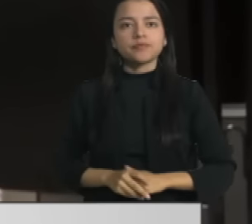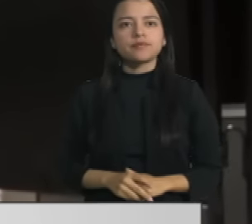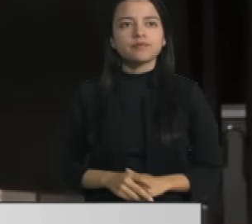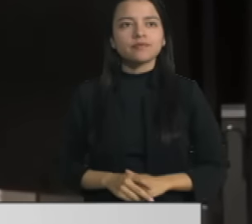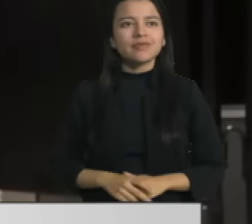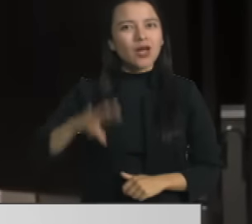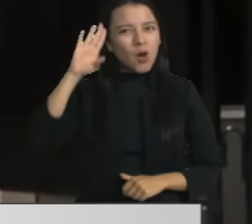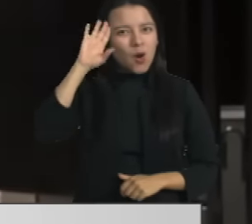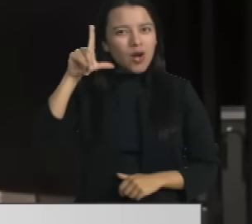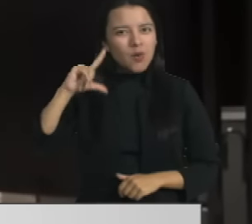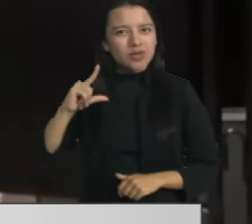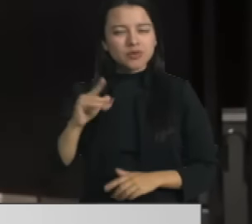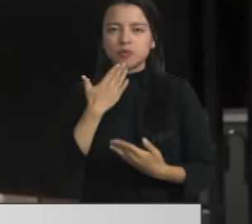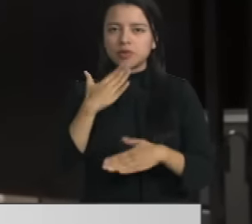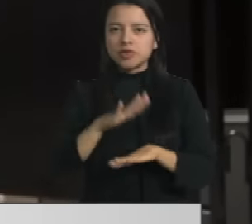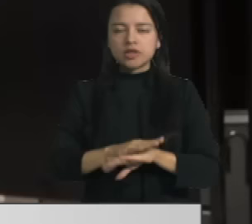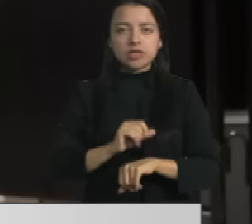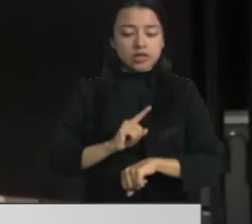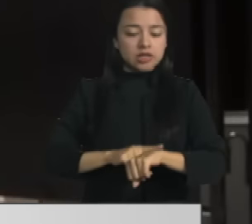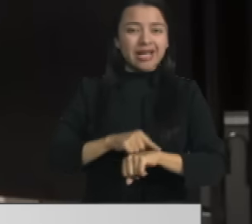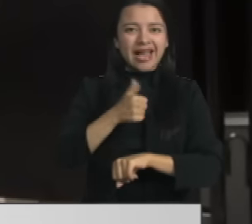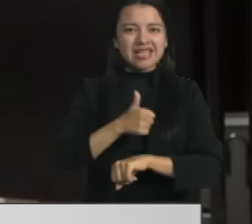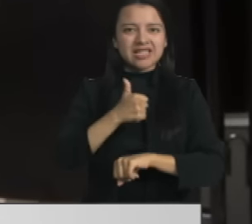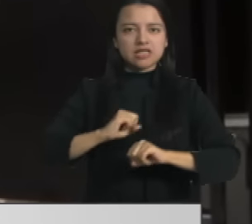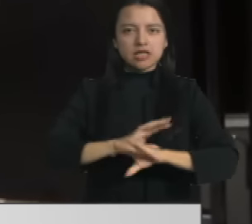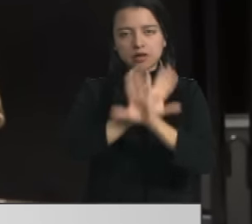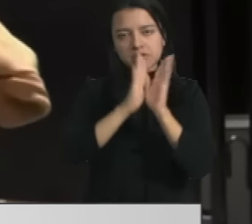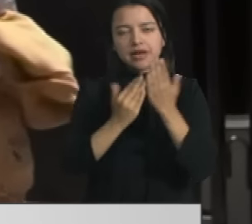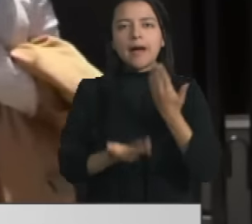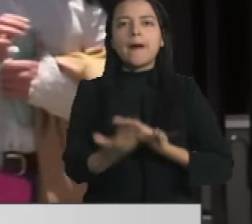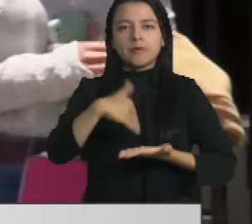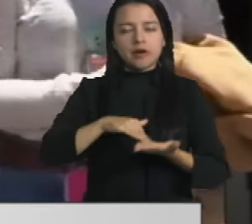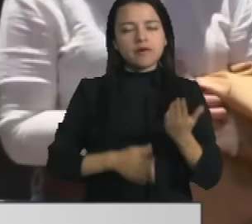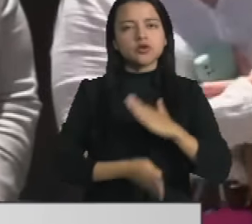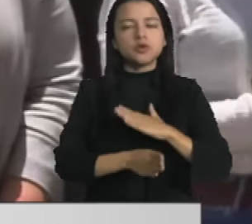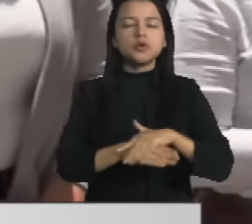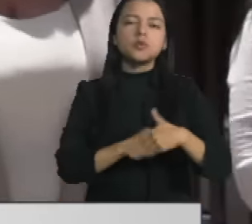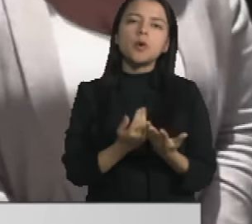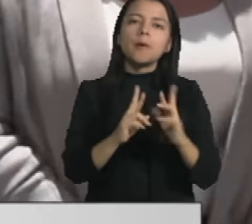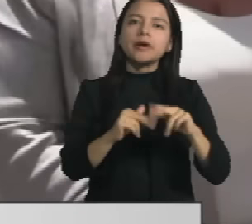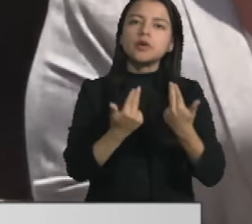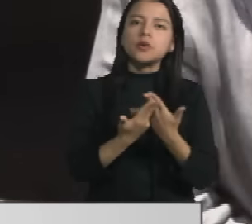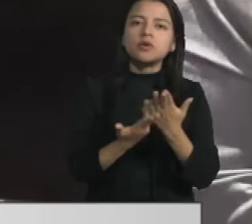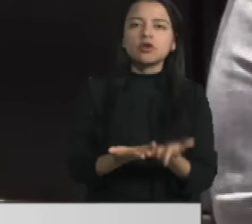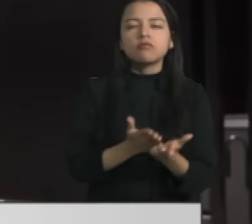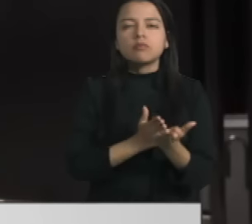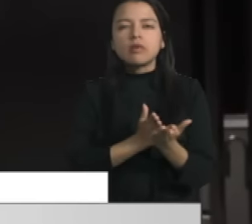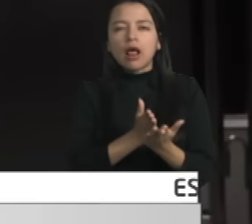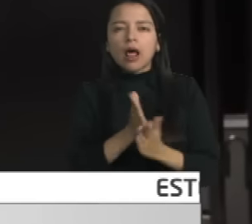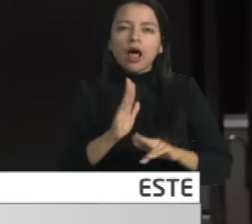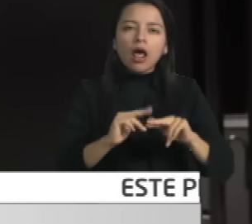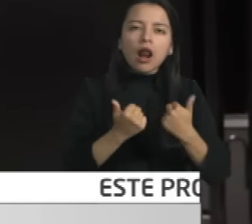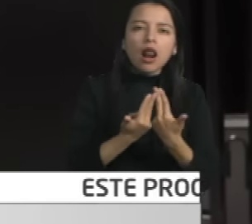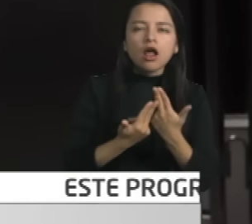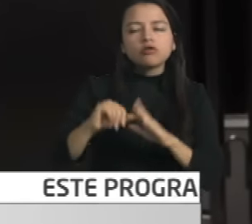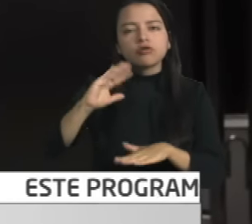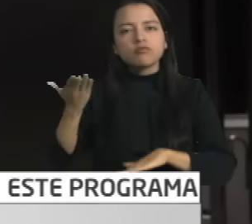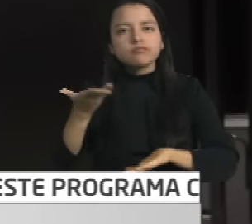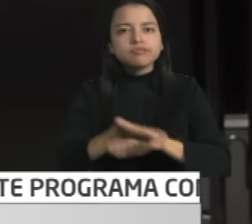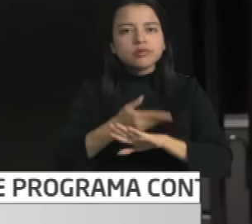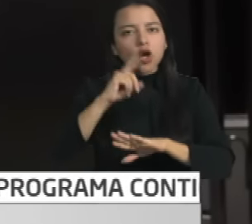Hola Luisa, muy buenas tardes. Sobre las 10 de la mañana inició o se reanudó más bien esta nueva reunión en donde Gobierno